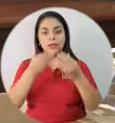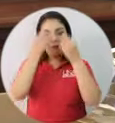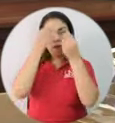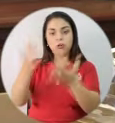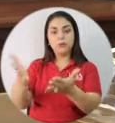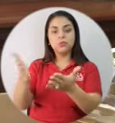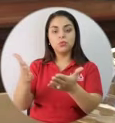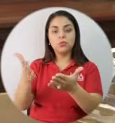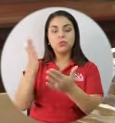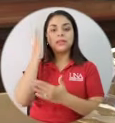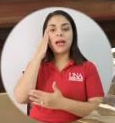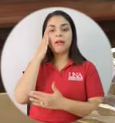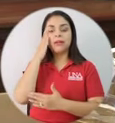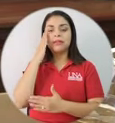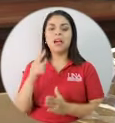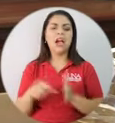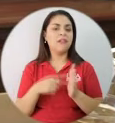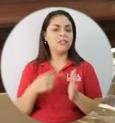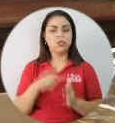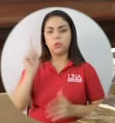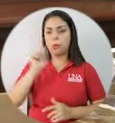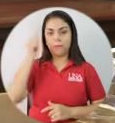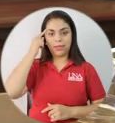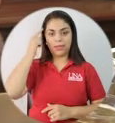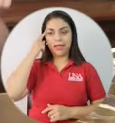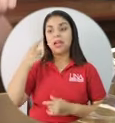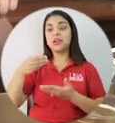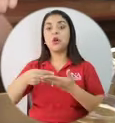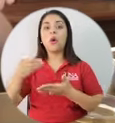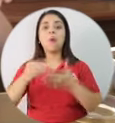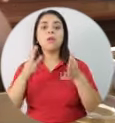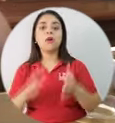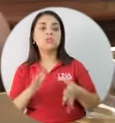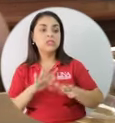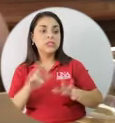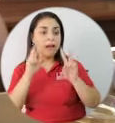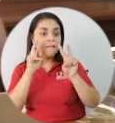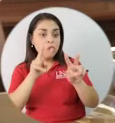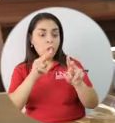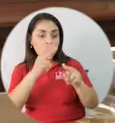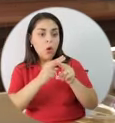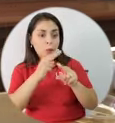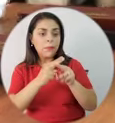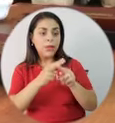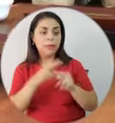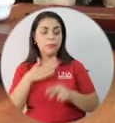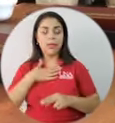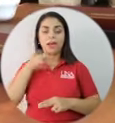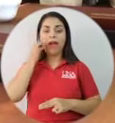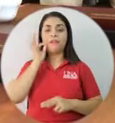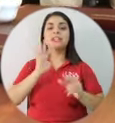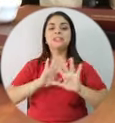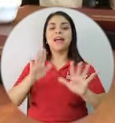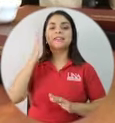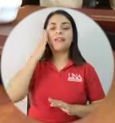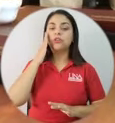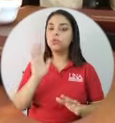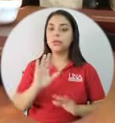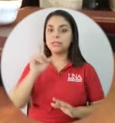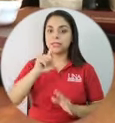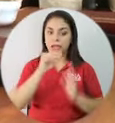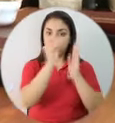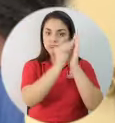brinda. Y muchas de las veces entonces es no suponer que el consumidor ya con solo ver el nombre de su café entiende que está